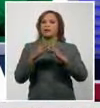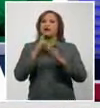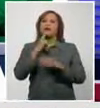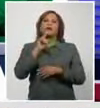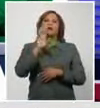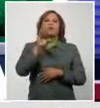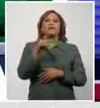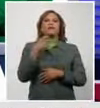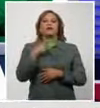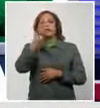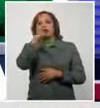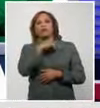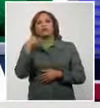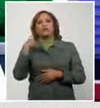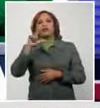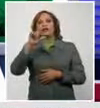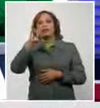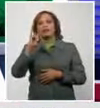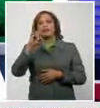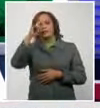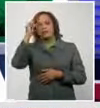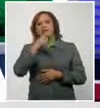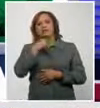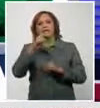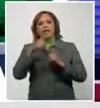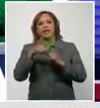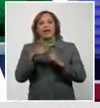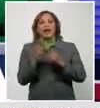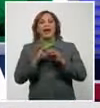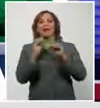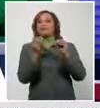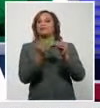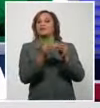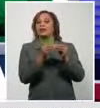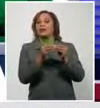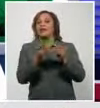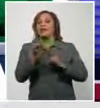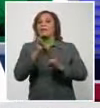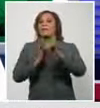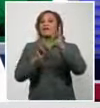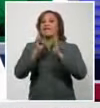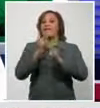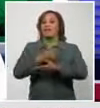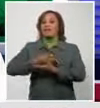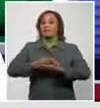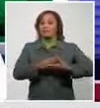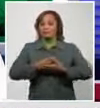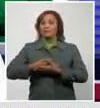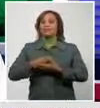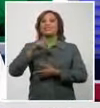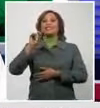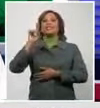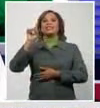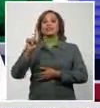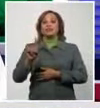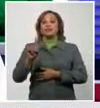se acumulan 61 lactantes, fíjense, 61 lactantes que se